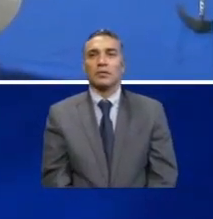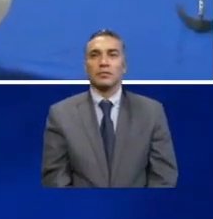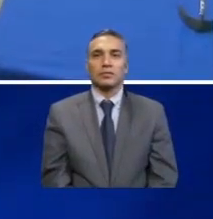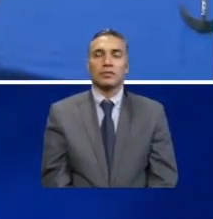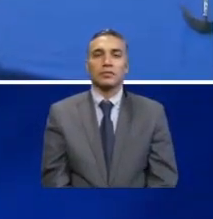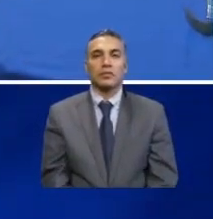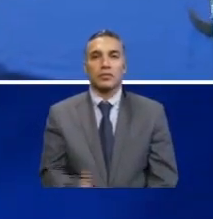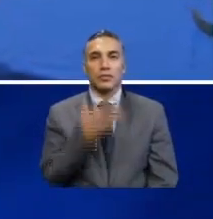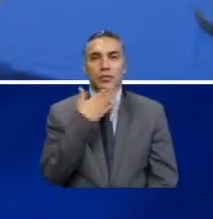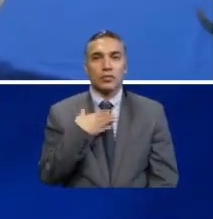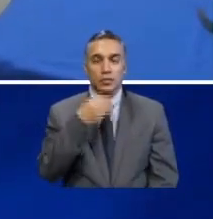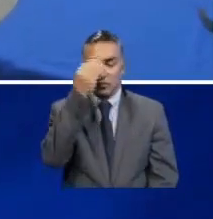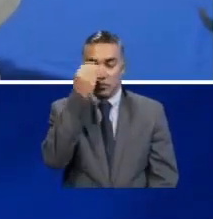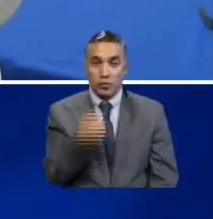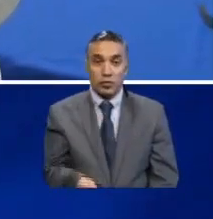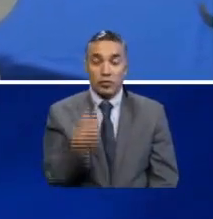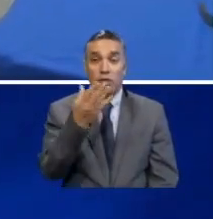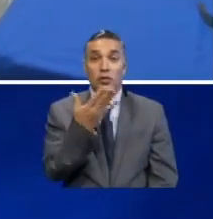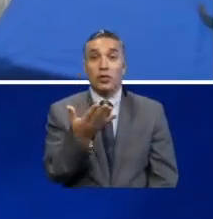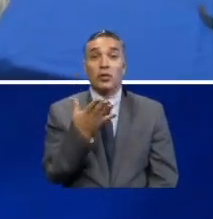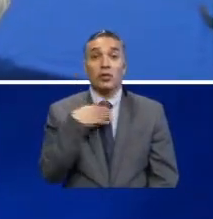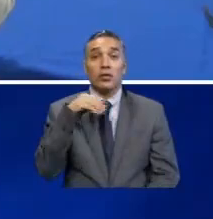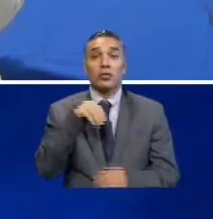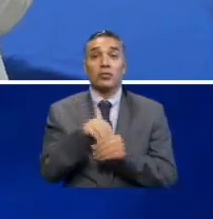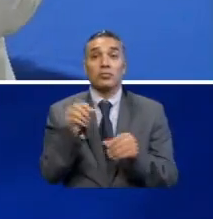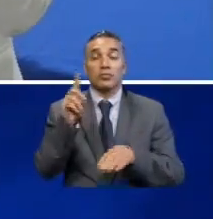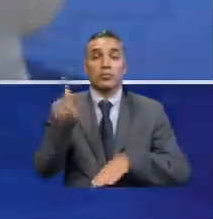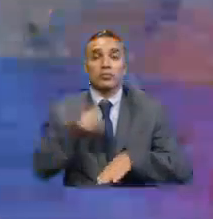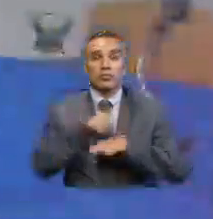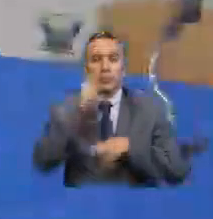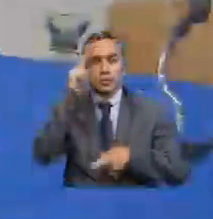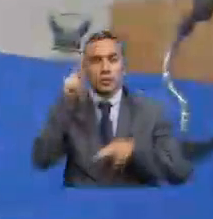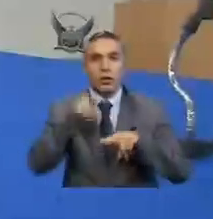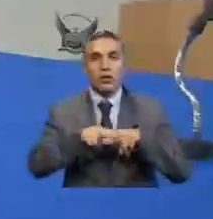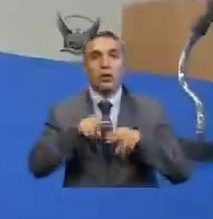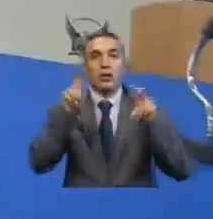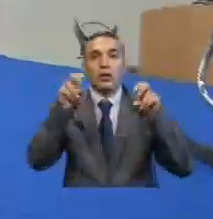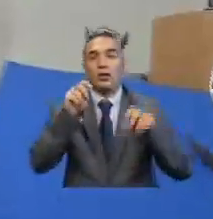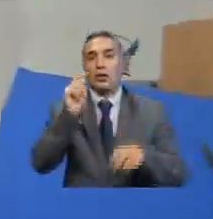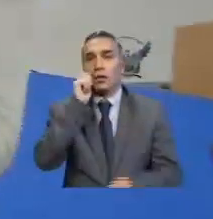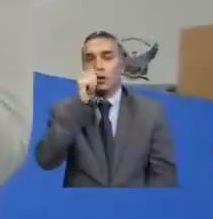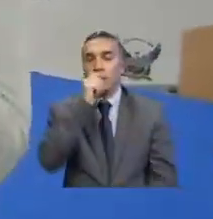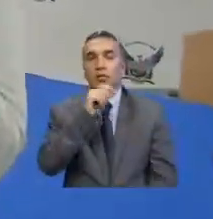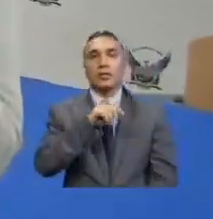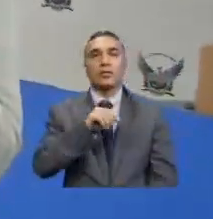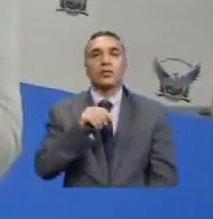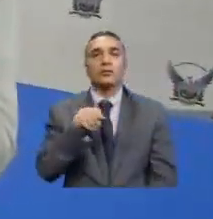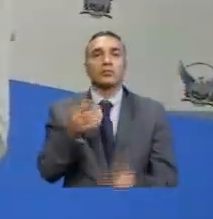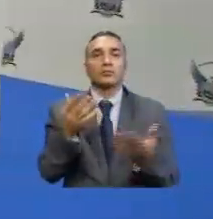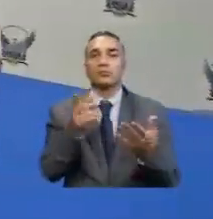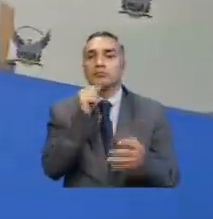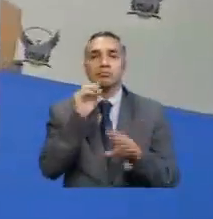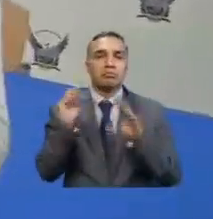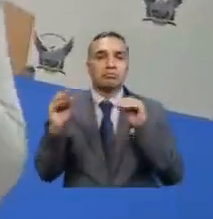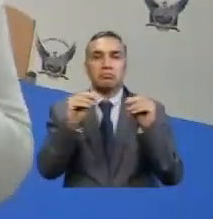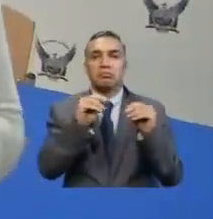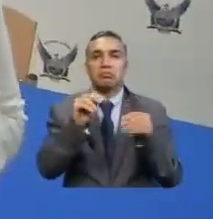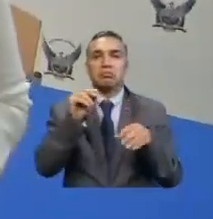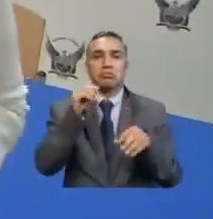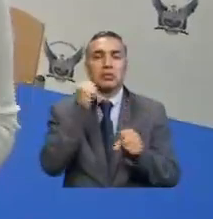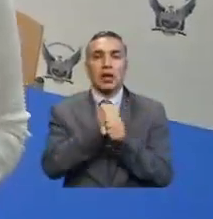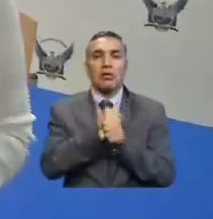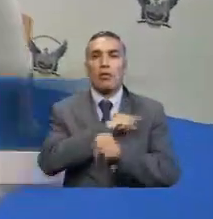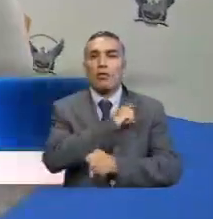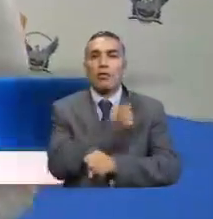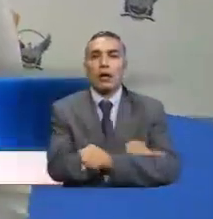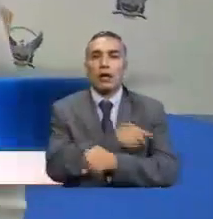¿Qué tal, Andrés? Muy buenos días. ¿Cómo estás? Estoy acá acompañada del director nacional antidrogas, el general Giovanni Ponce, que nos va a hablar pues tras este mega operativo